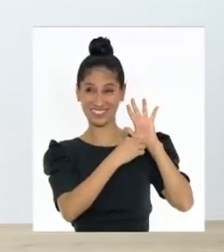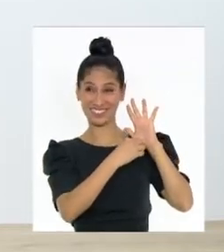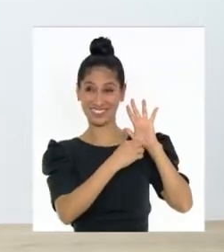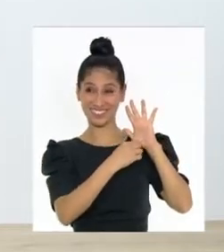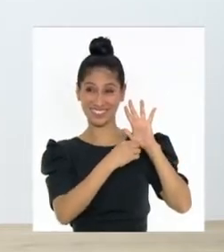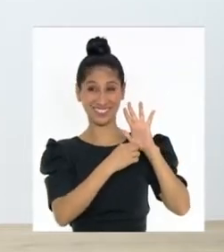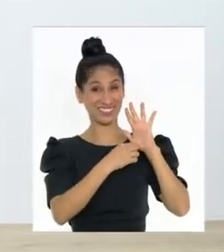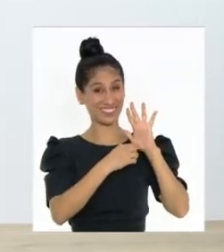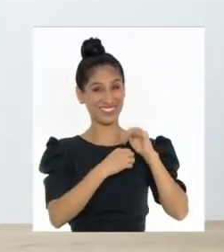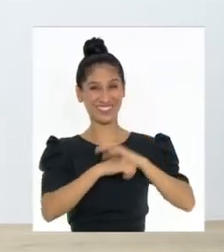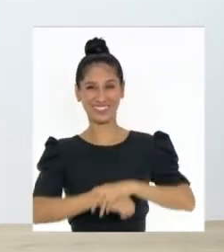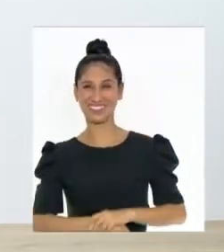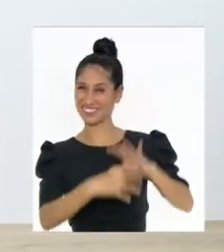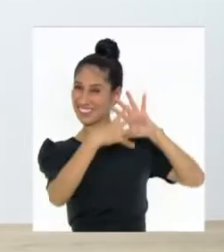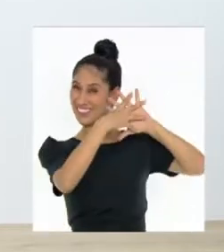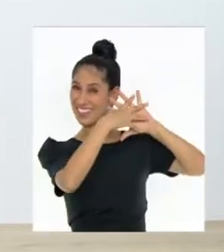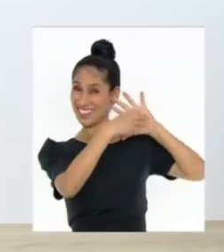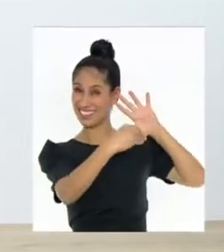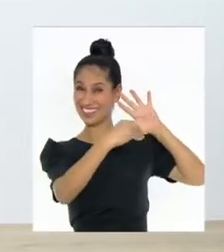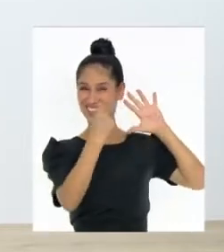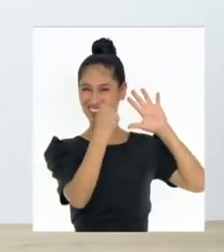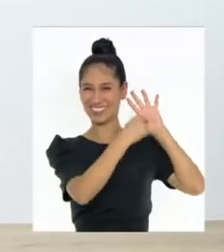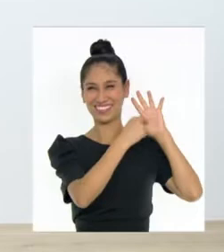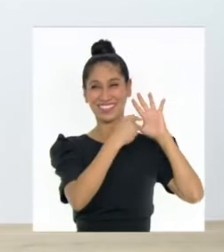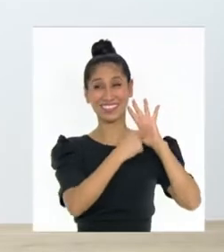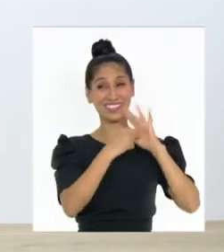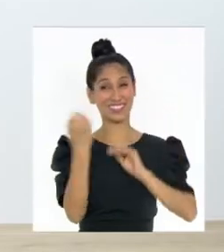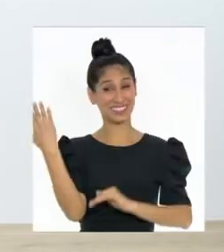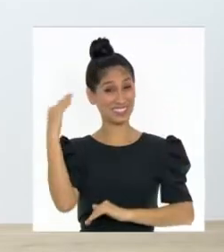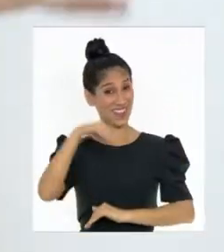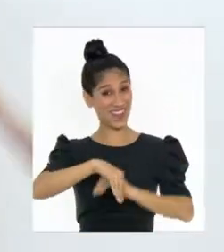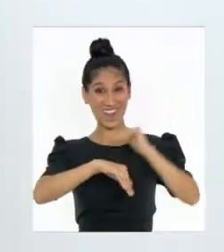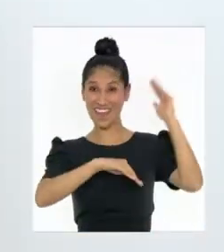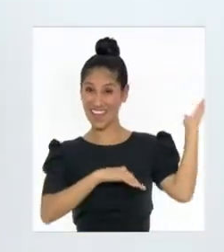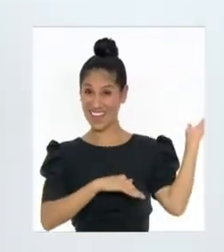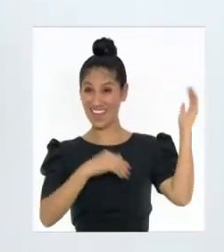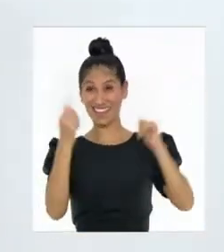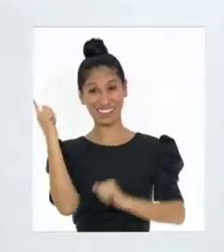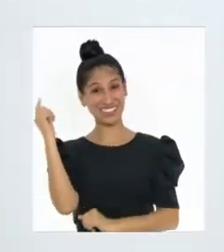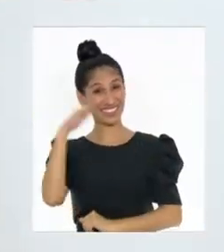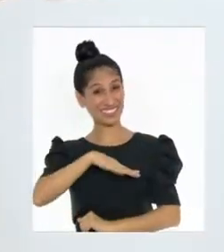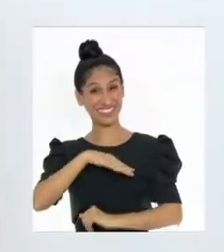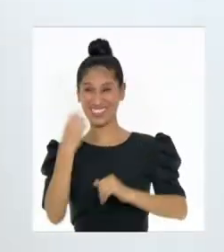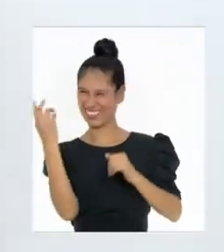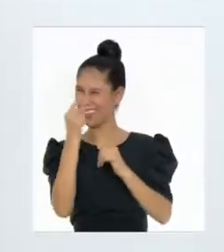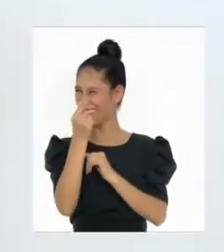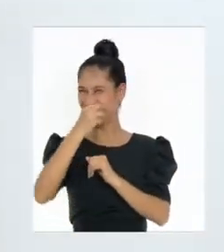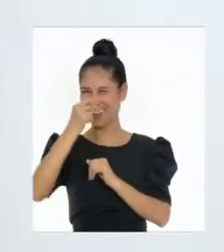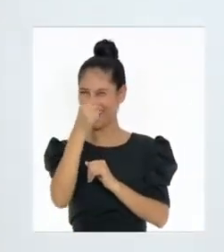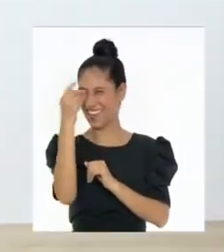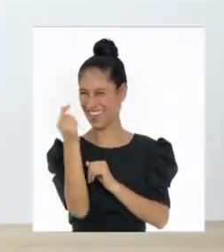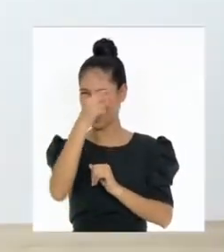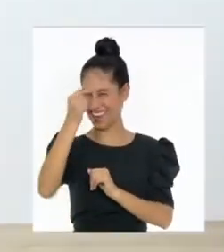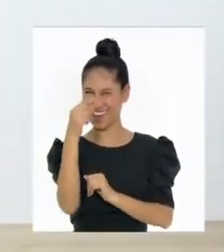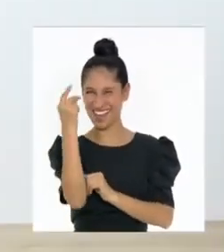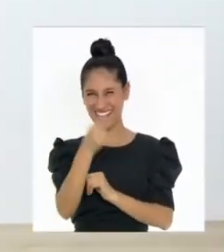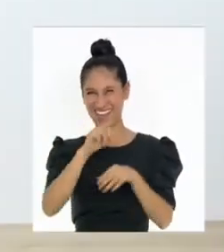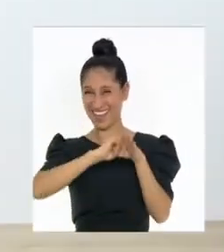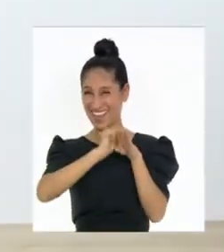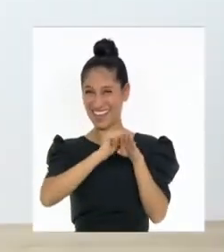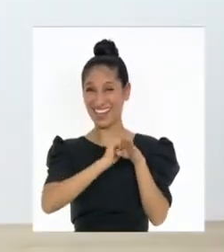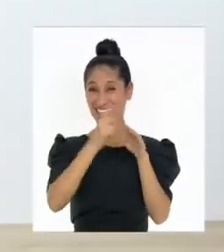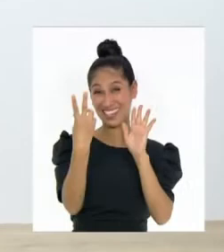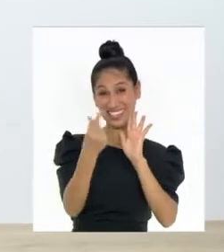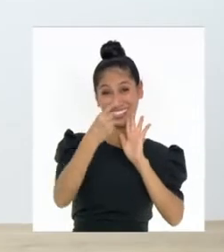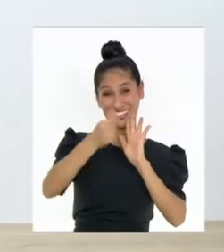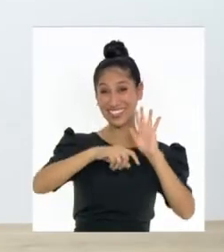8. Y 1, 2, 3, 4, 5, 6, 7, 8. Y 1, 2, 3, 4, 5, 6, 7, 8. Y 1, 2,